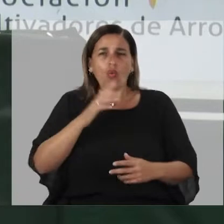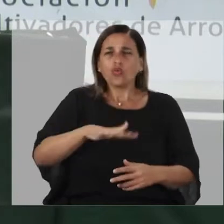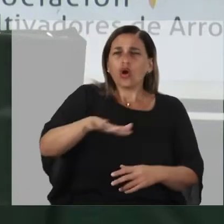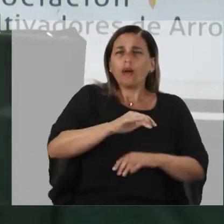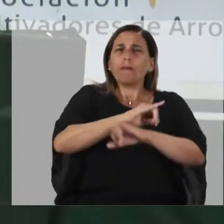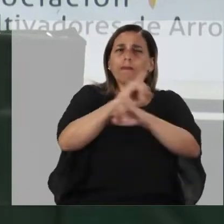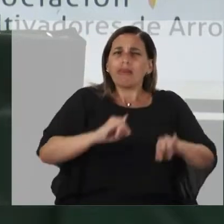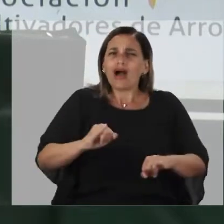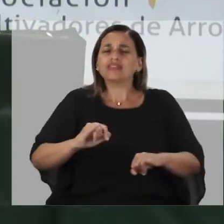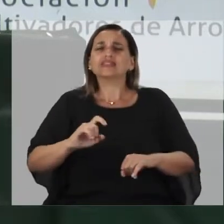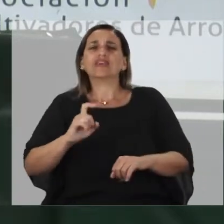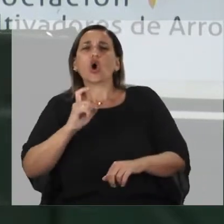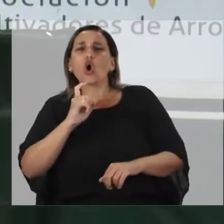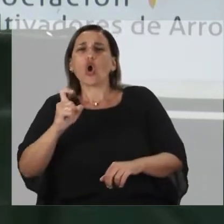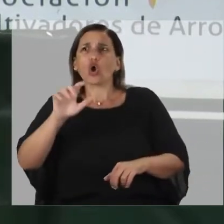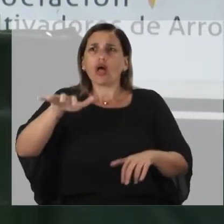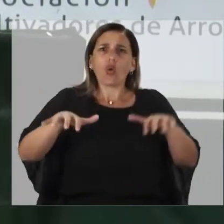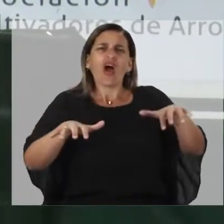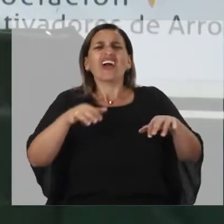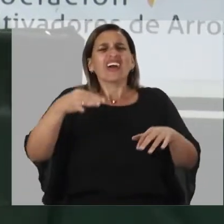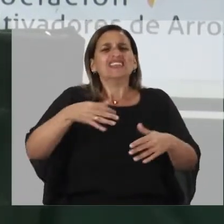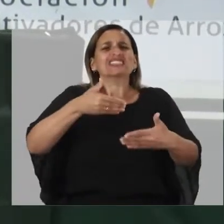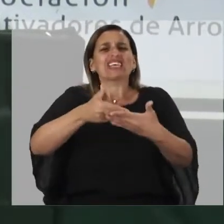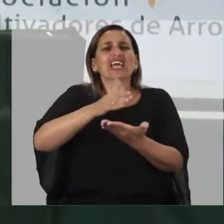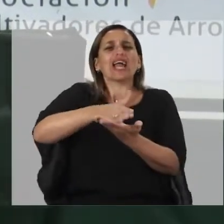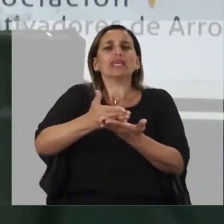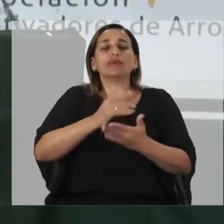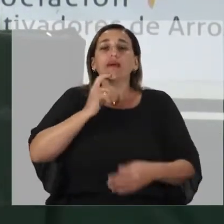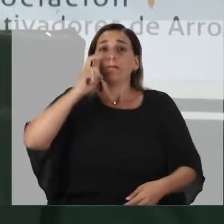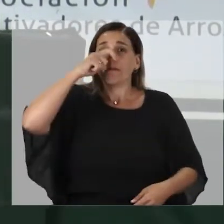La Paz, el Colorado, está en el límite con Montevideo.